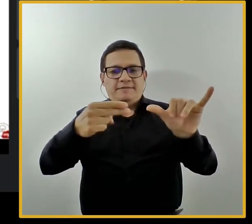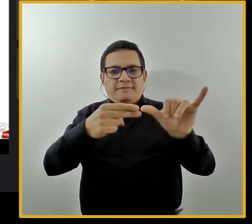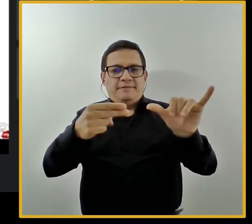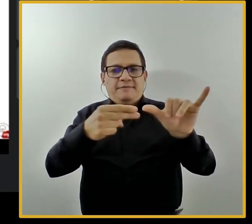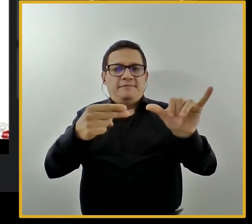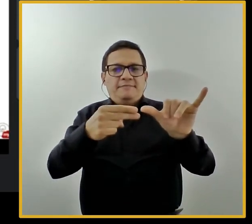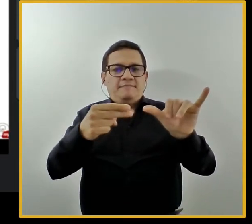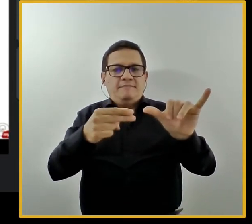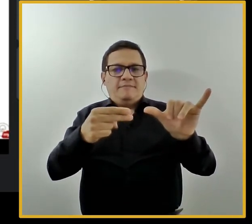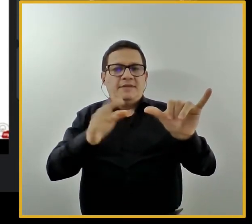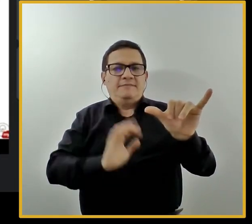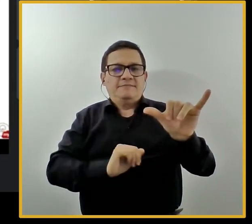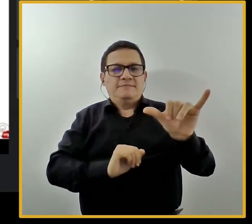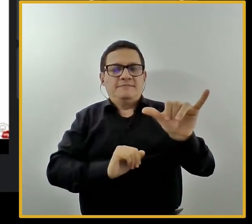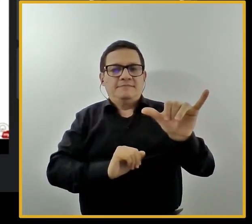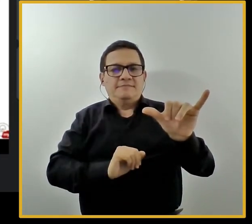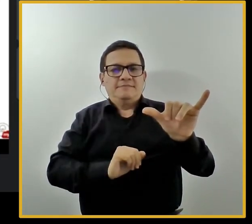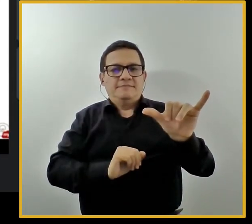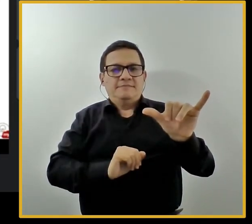puedo dejar.